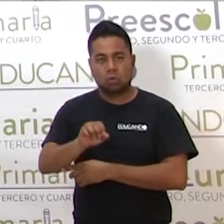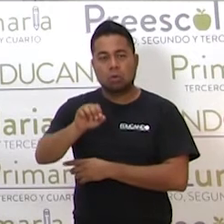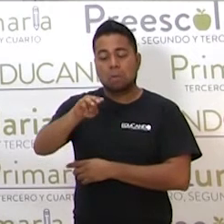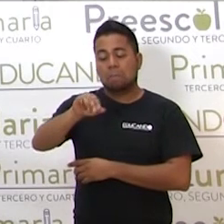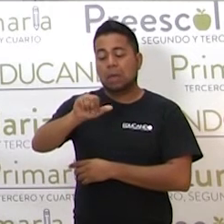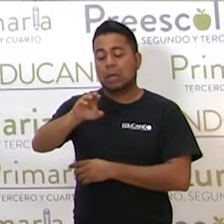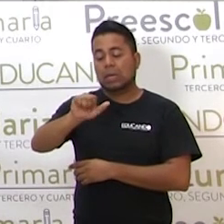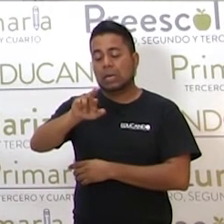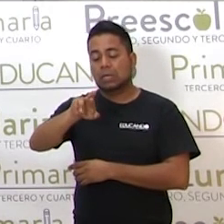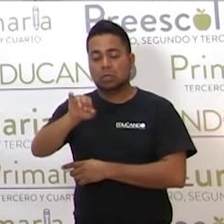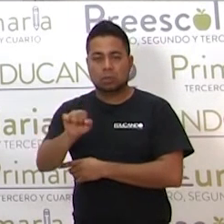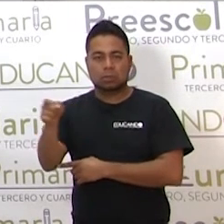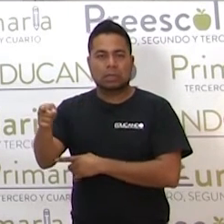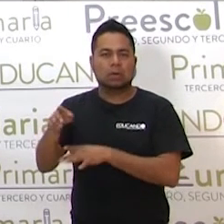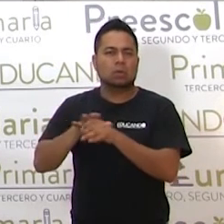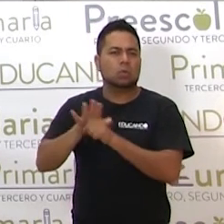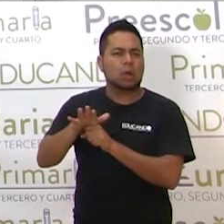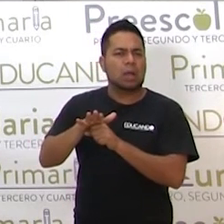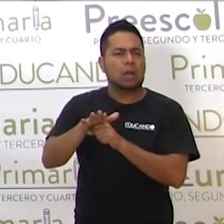sentado